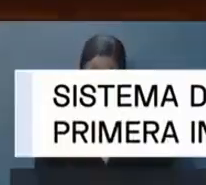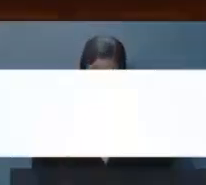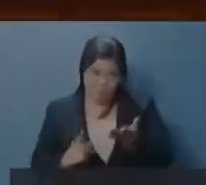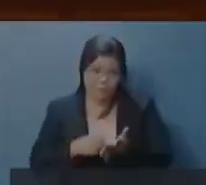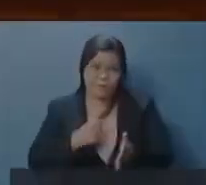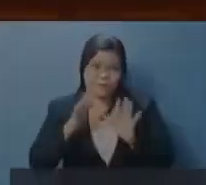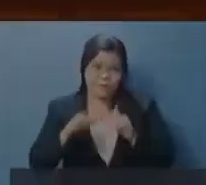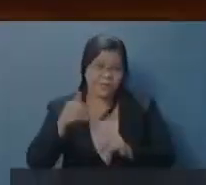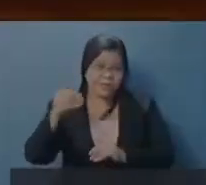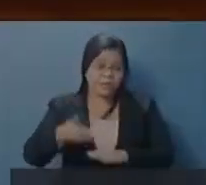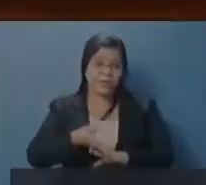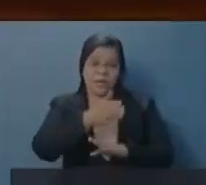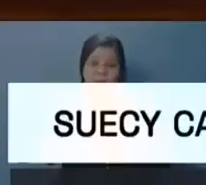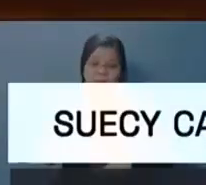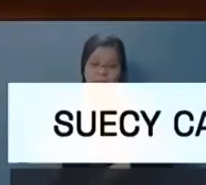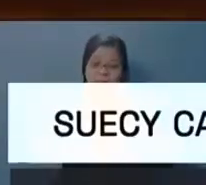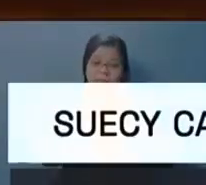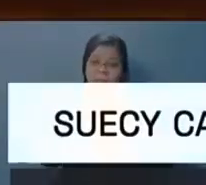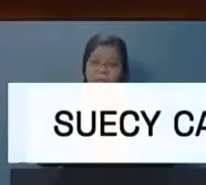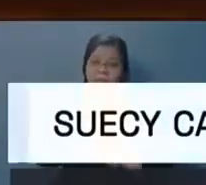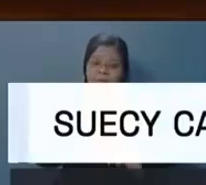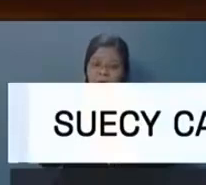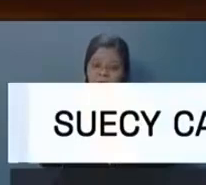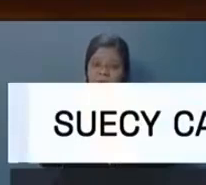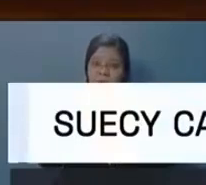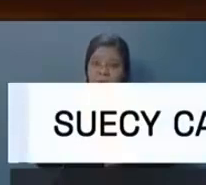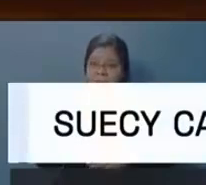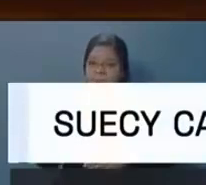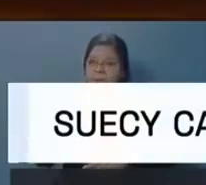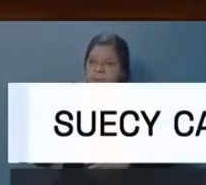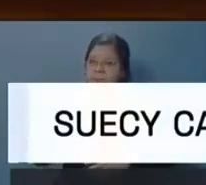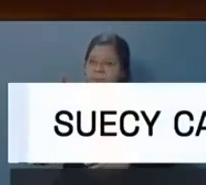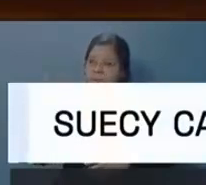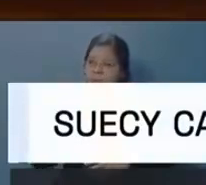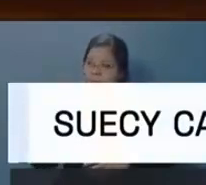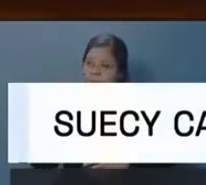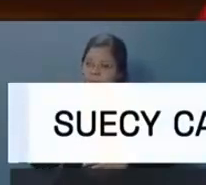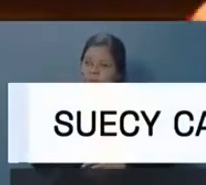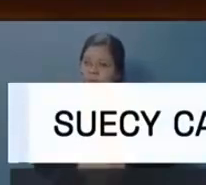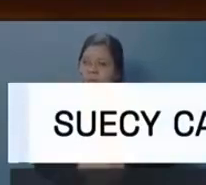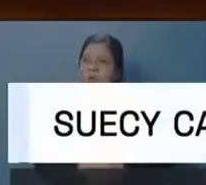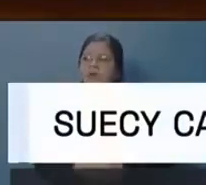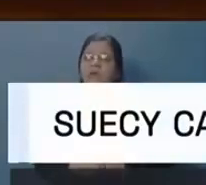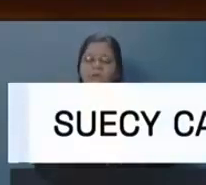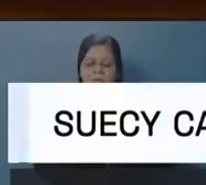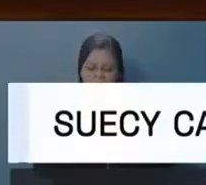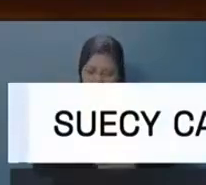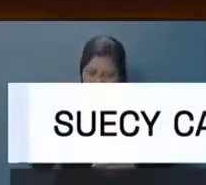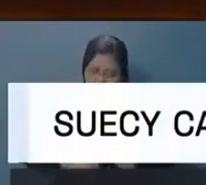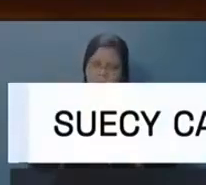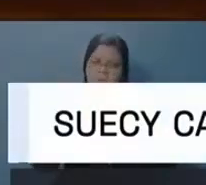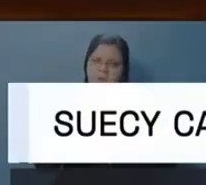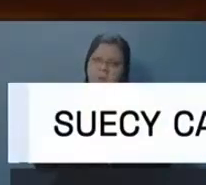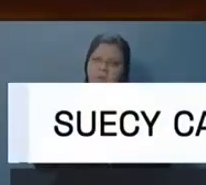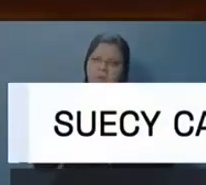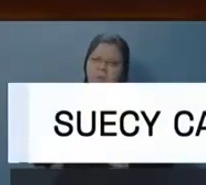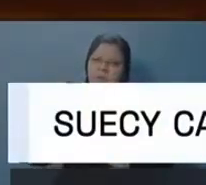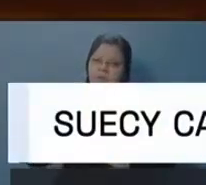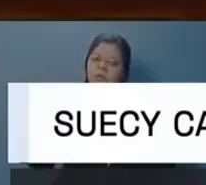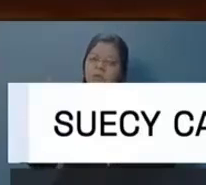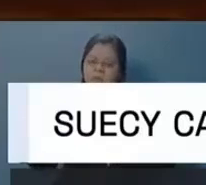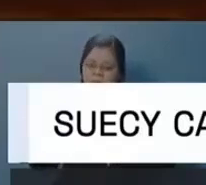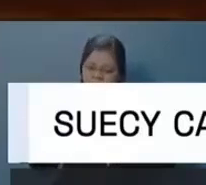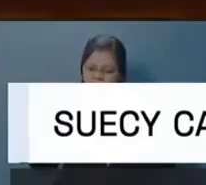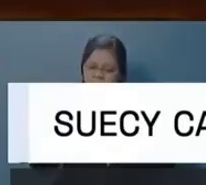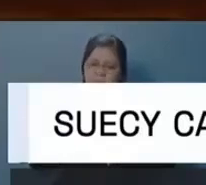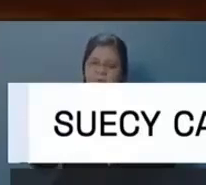años desde que se creó la carrera de primera infancia, el técnico, se va a actualizar la currícula nacional y de esta manera